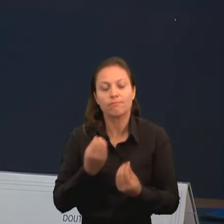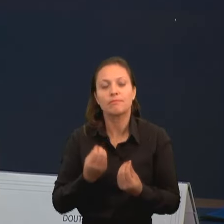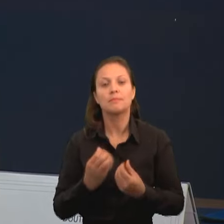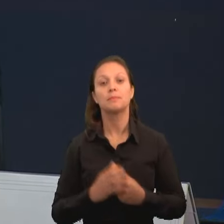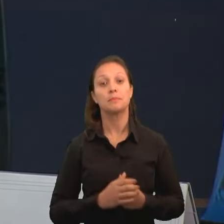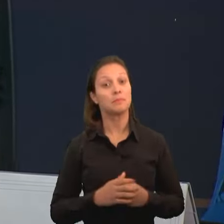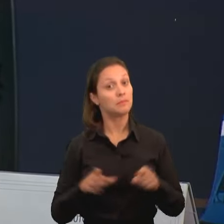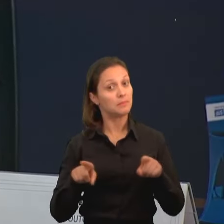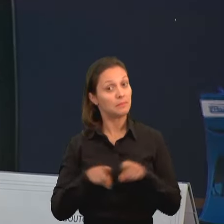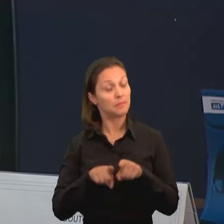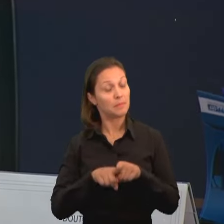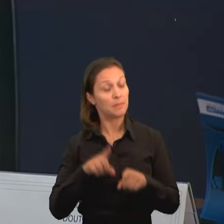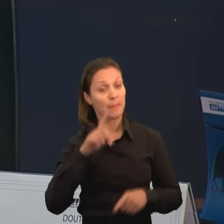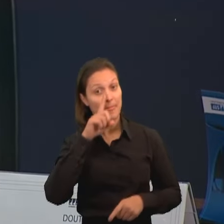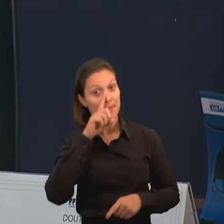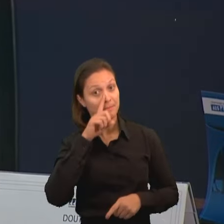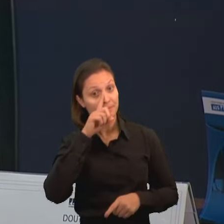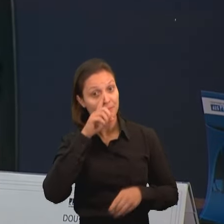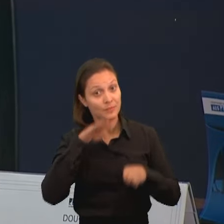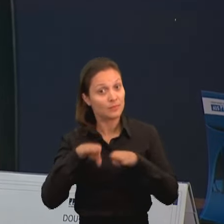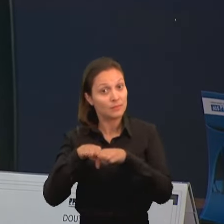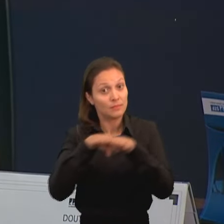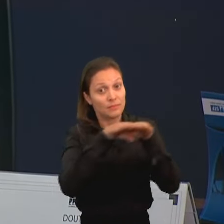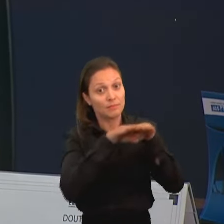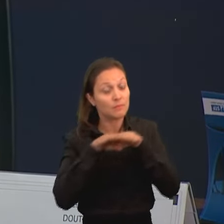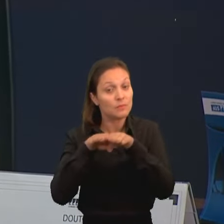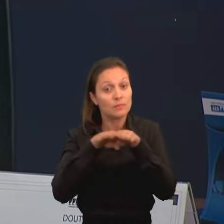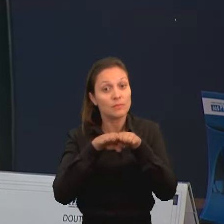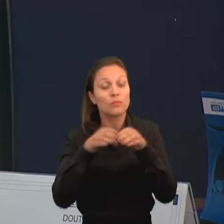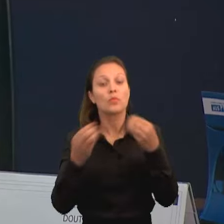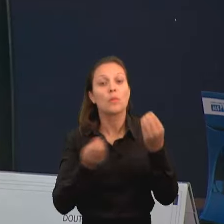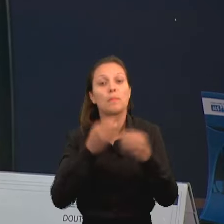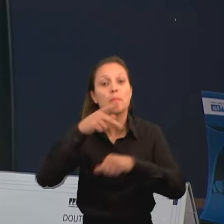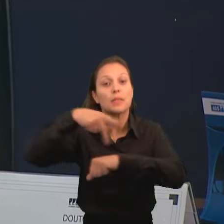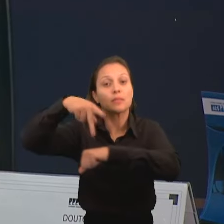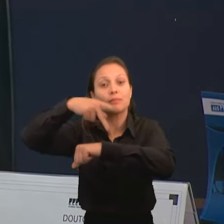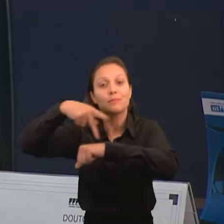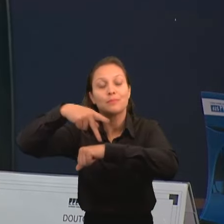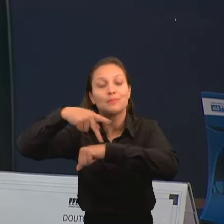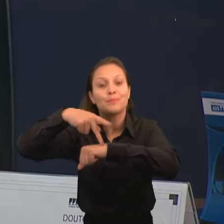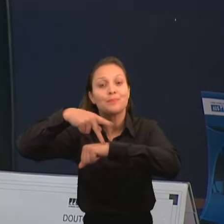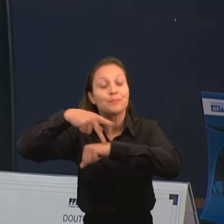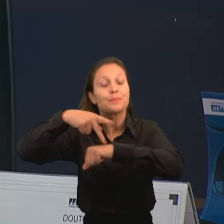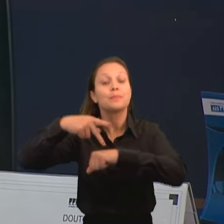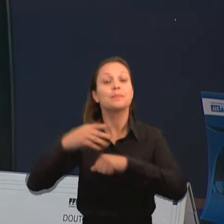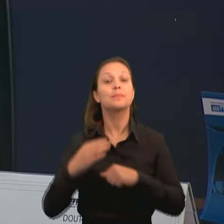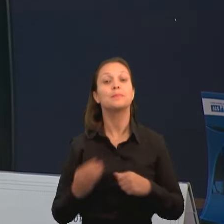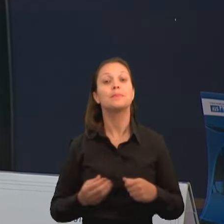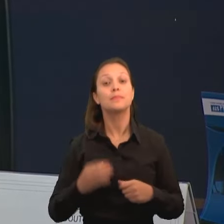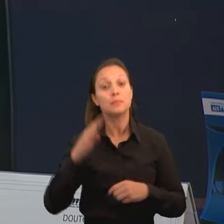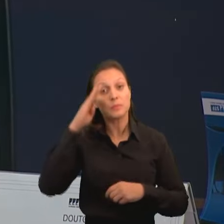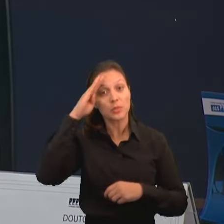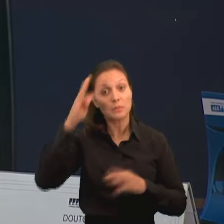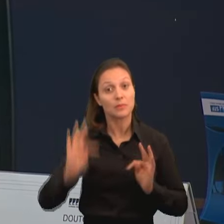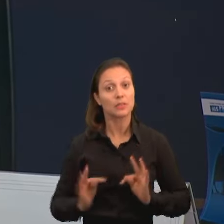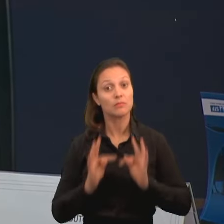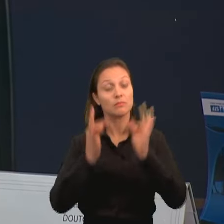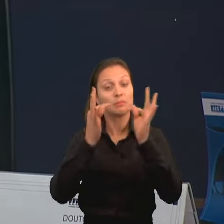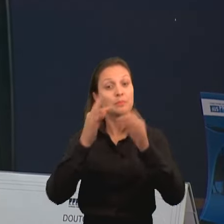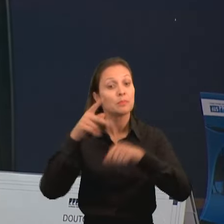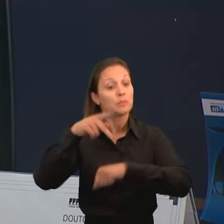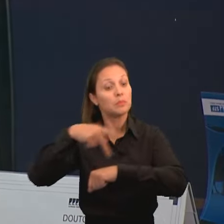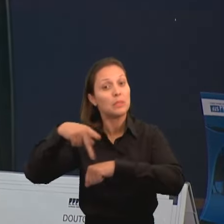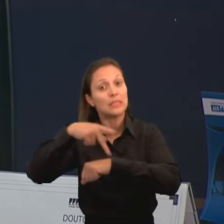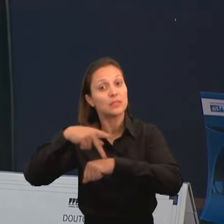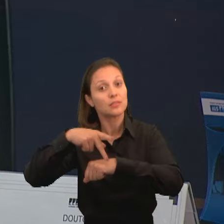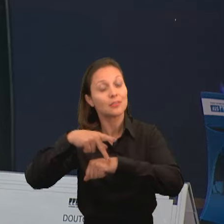propio self. Hay un riesgo en términos de igualdad, igualdad entre países, países que dominan la neurotecnología,